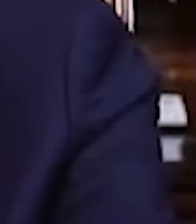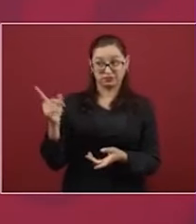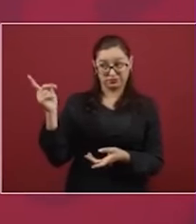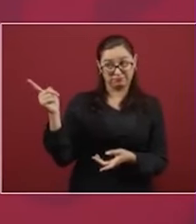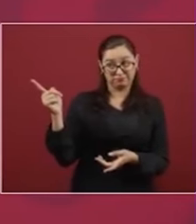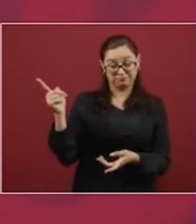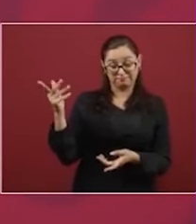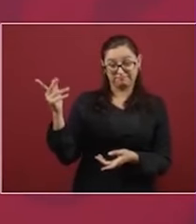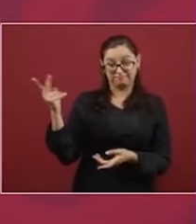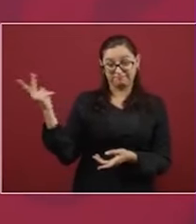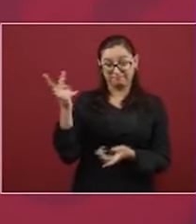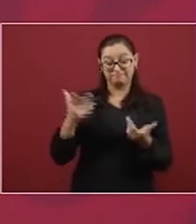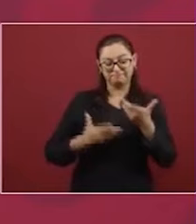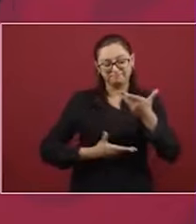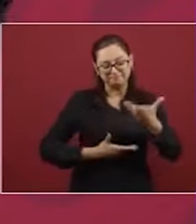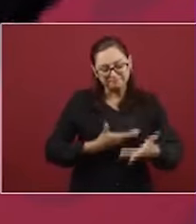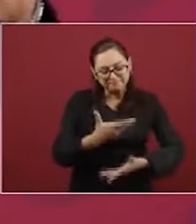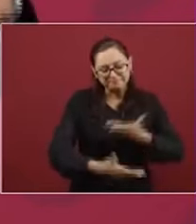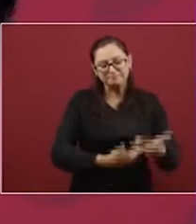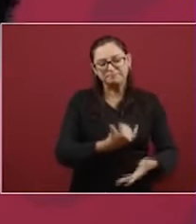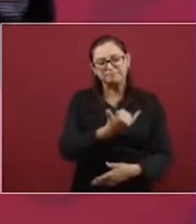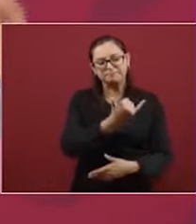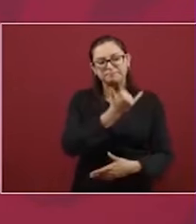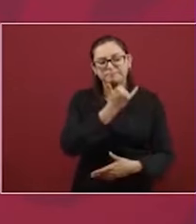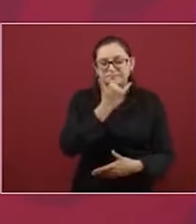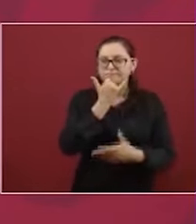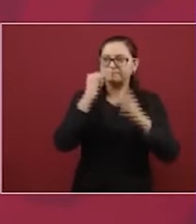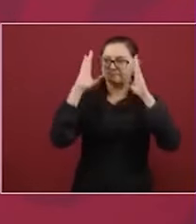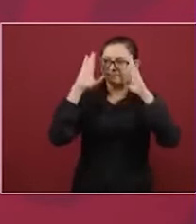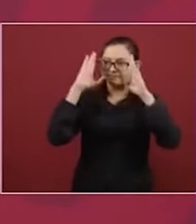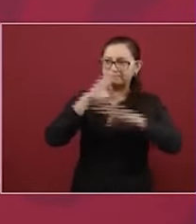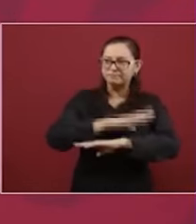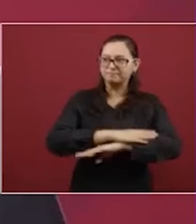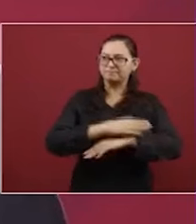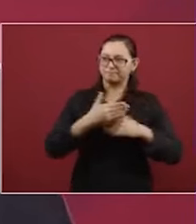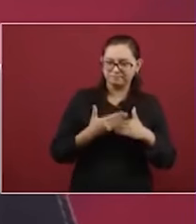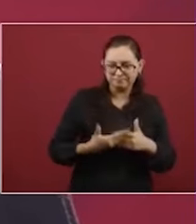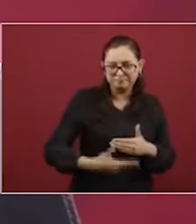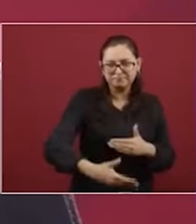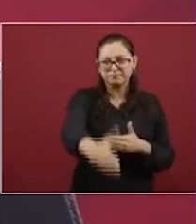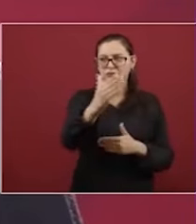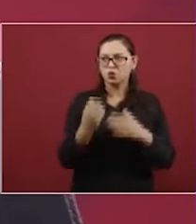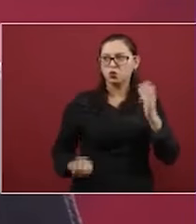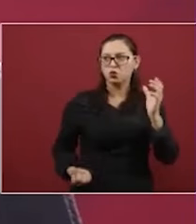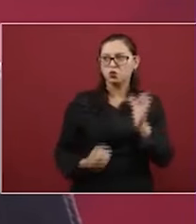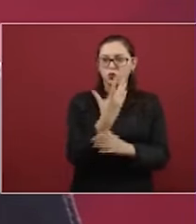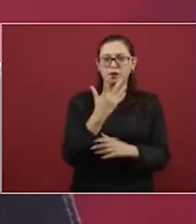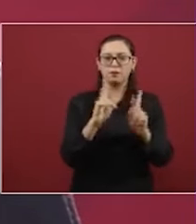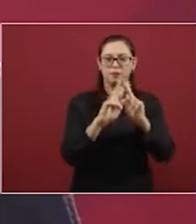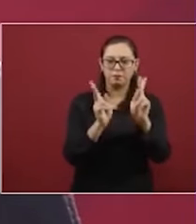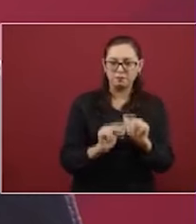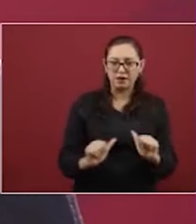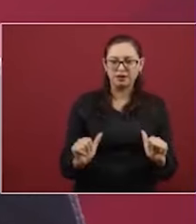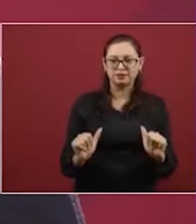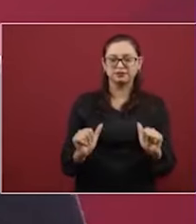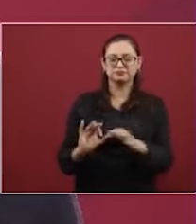ser bases operativas para redes que practican la extorsión, así como otros delitos. En los primeros días de enero se reportó la desaparición